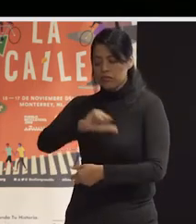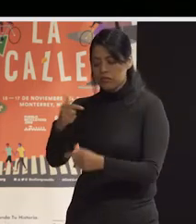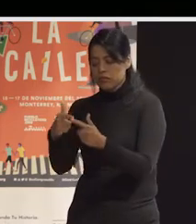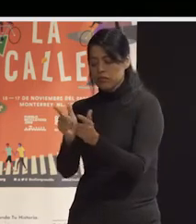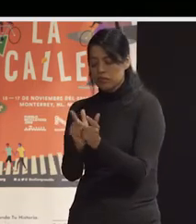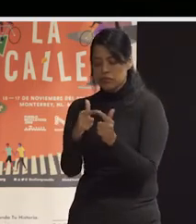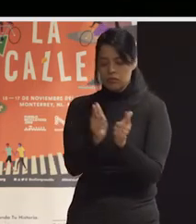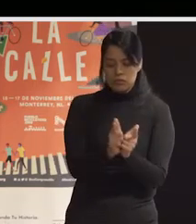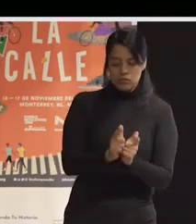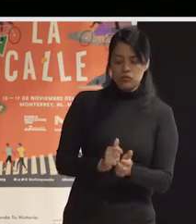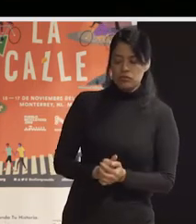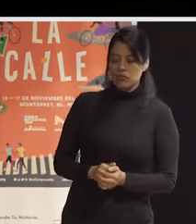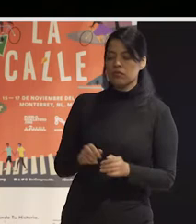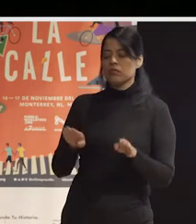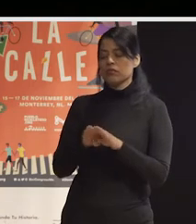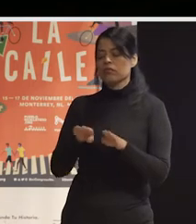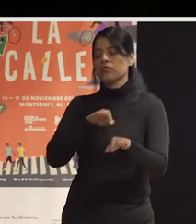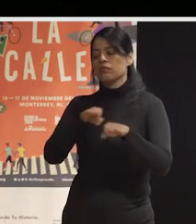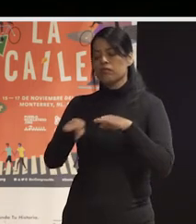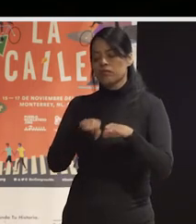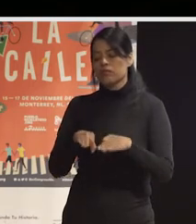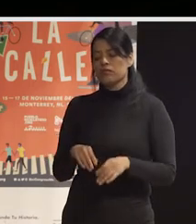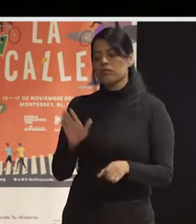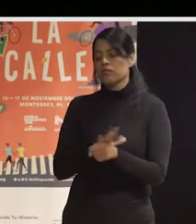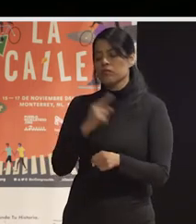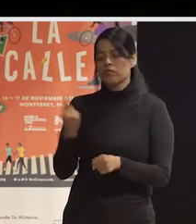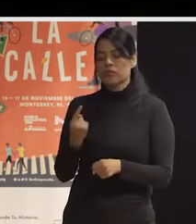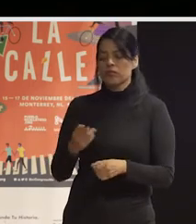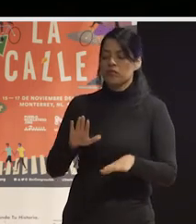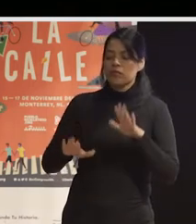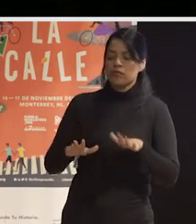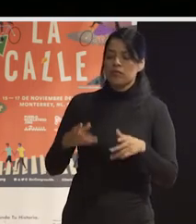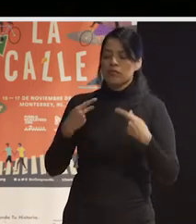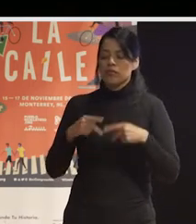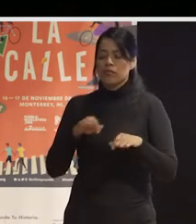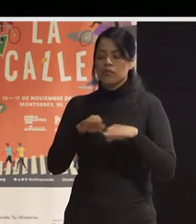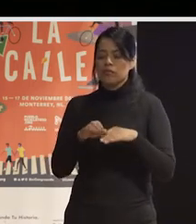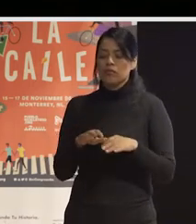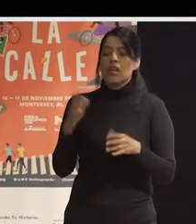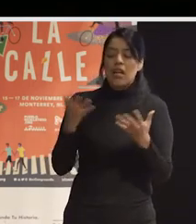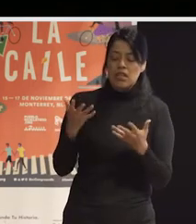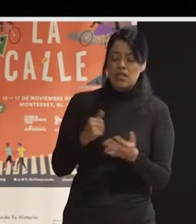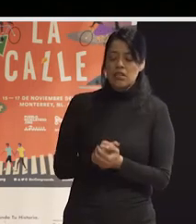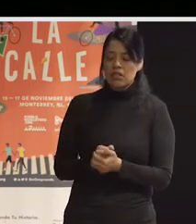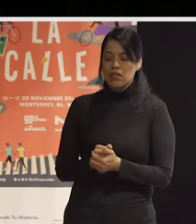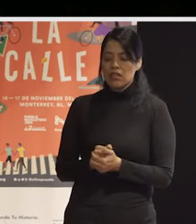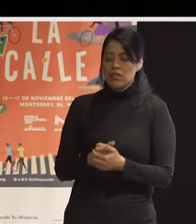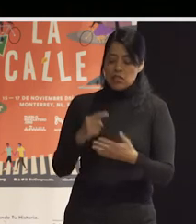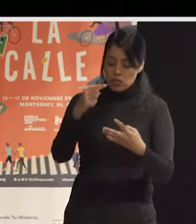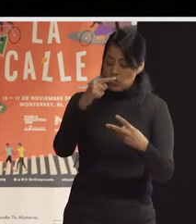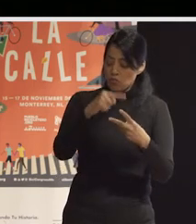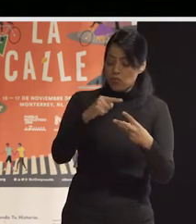grupos y luego hablar de cómo trabajar porque muchas veces la gente habla de hay que hacer esto y estos son los 33 puntos